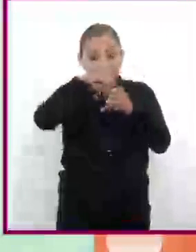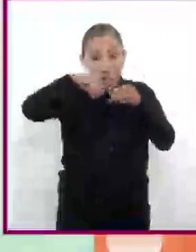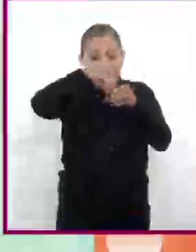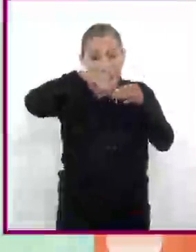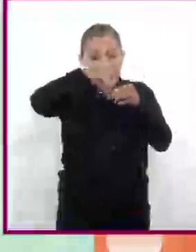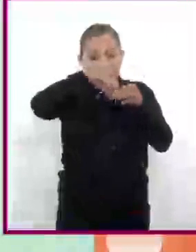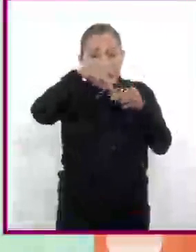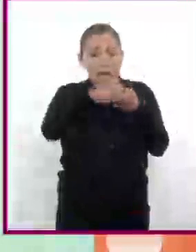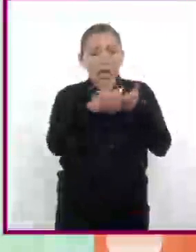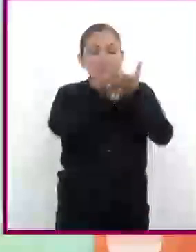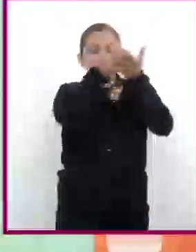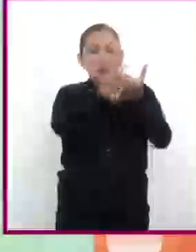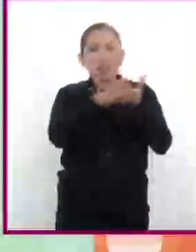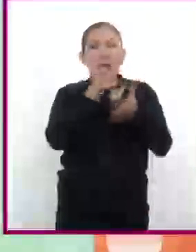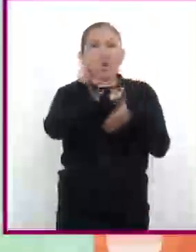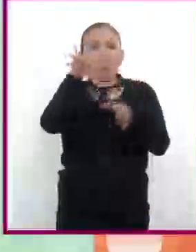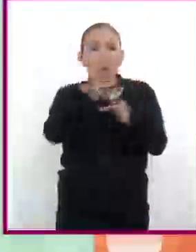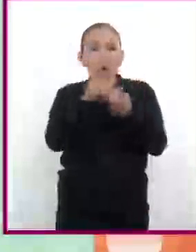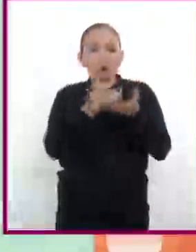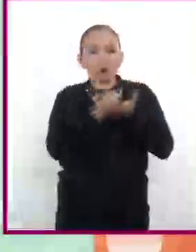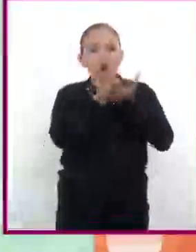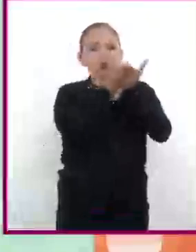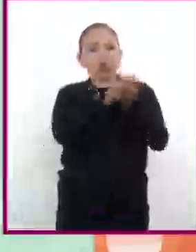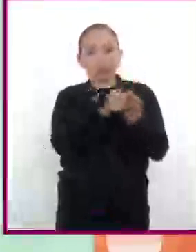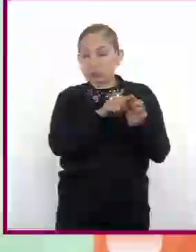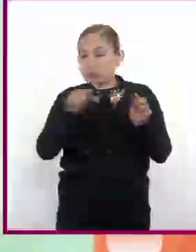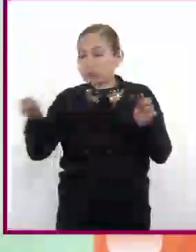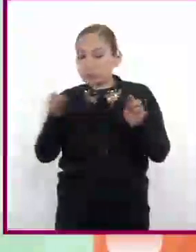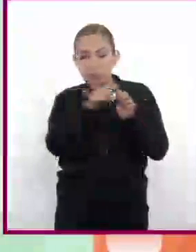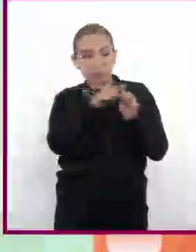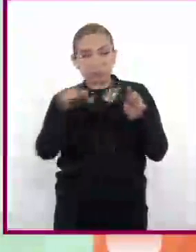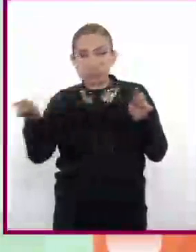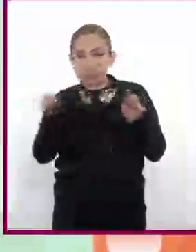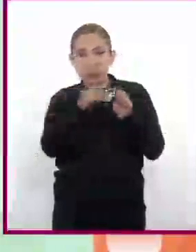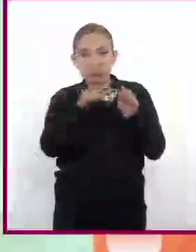disolución lo que permite el flujo de corriente eléctrica de un polo a otro.